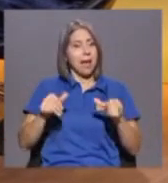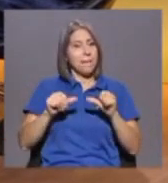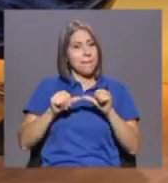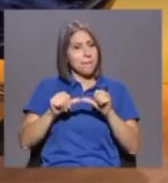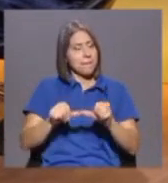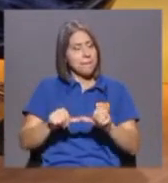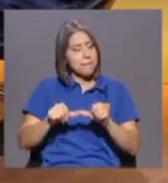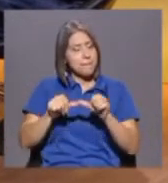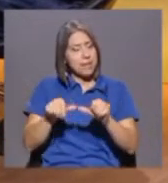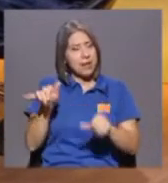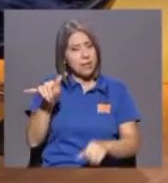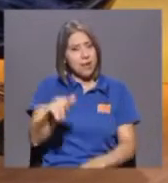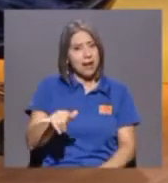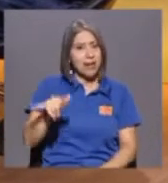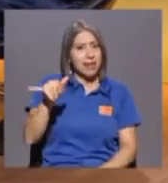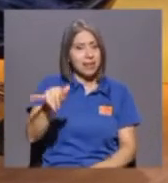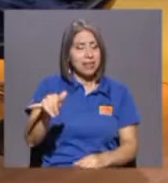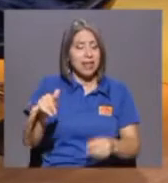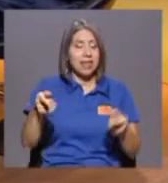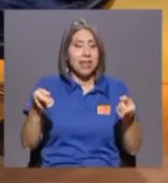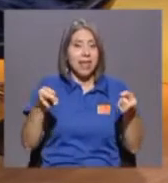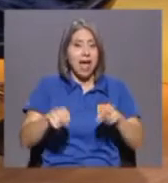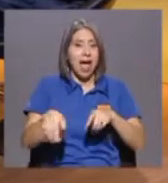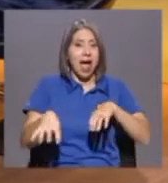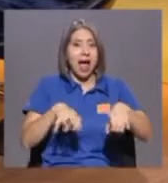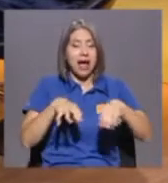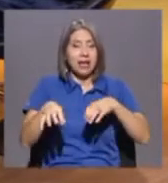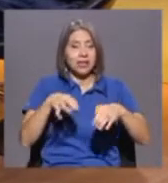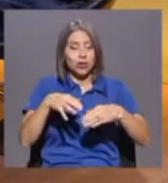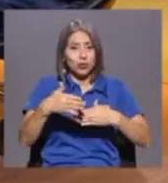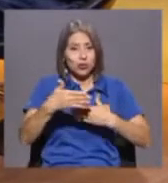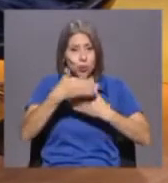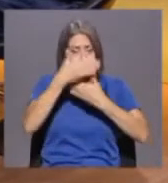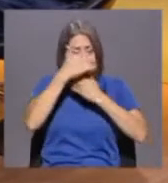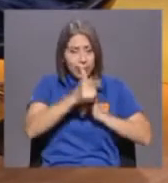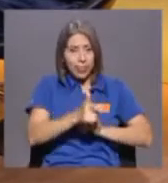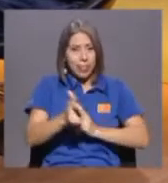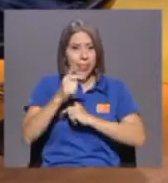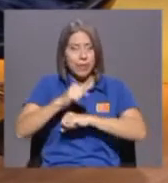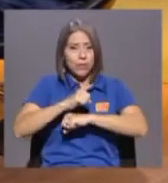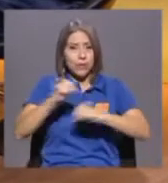permanente de actos terroristas en Francia, en Europa y en el mundo.